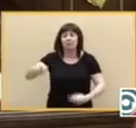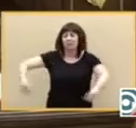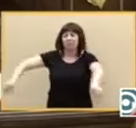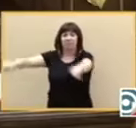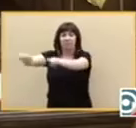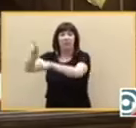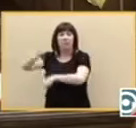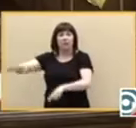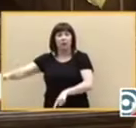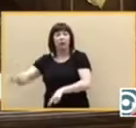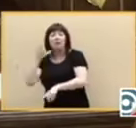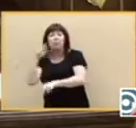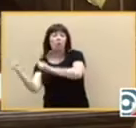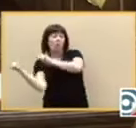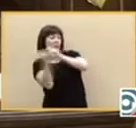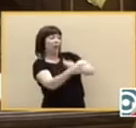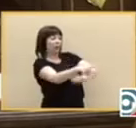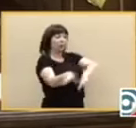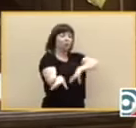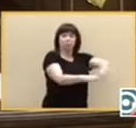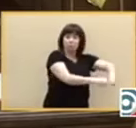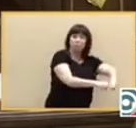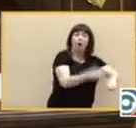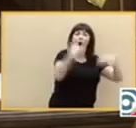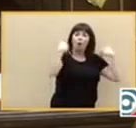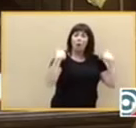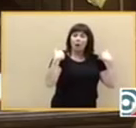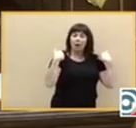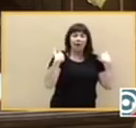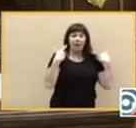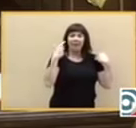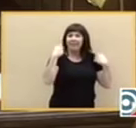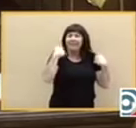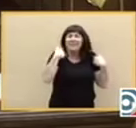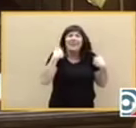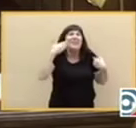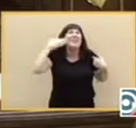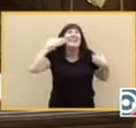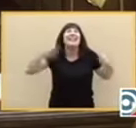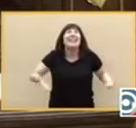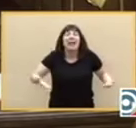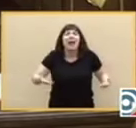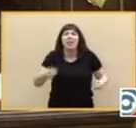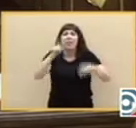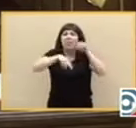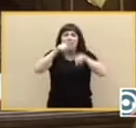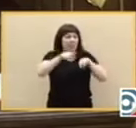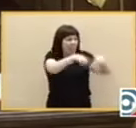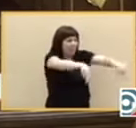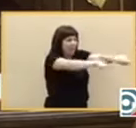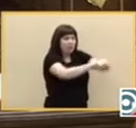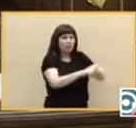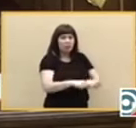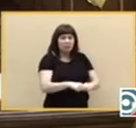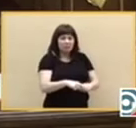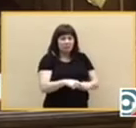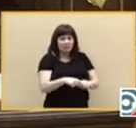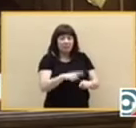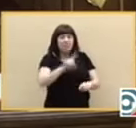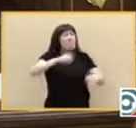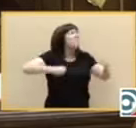suscitan entre la ciudadanía. Y la permanencia en la presidencia del gobierno, del máximo responsable de una formación